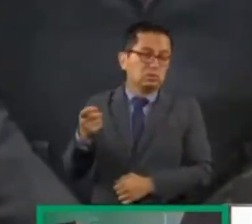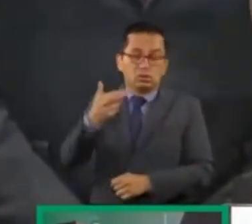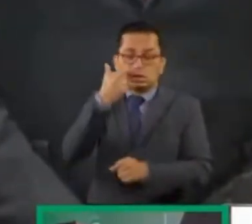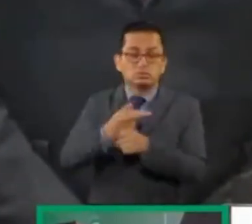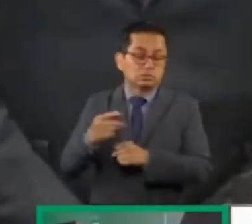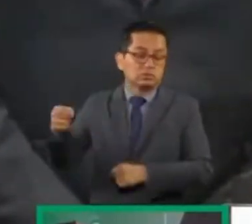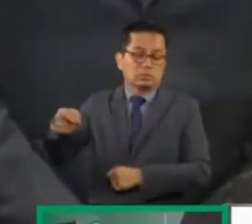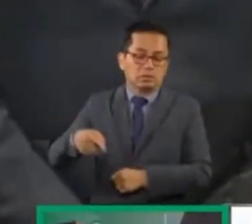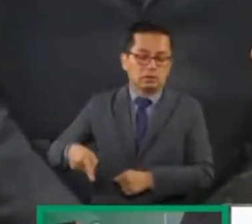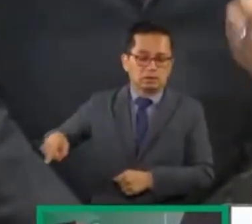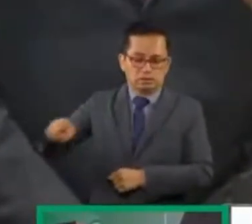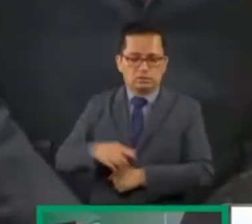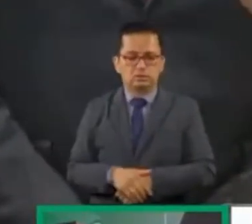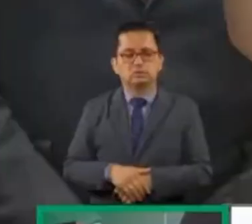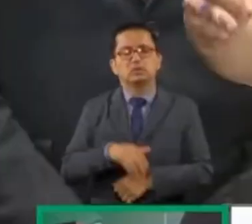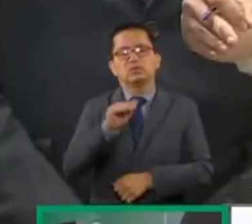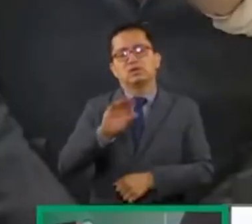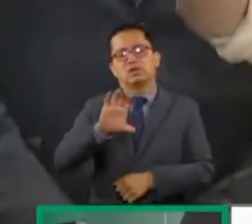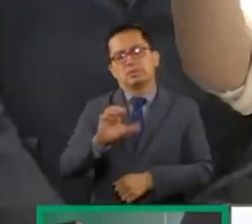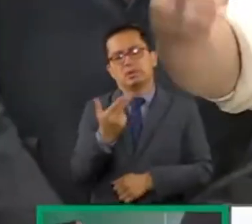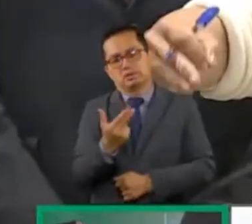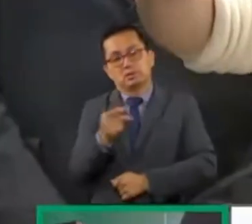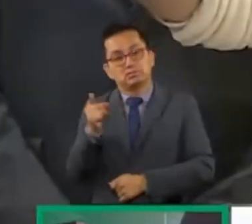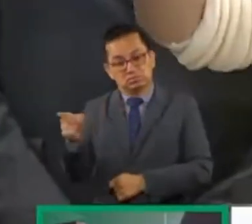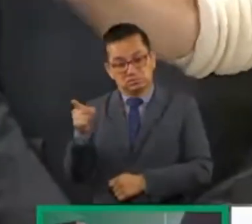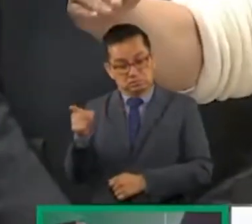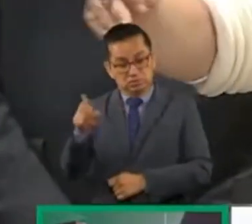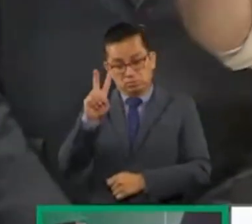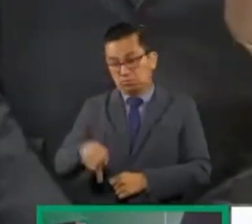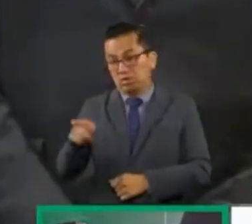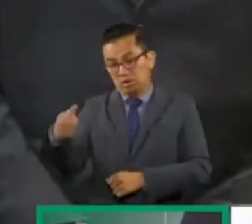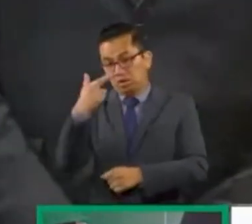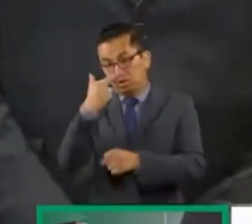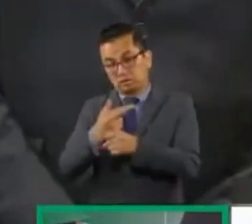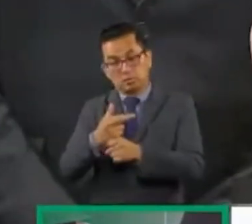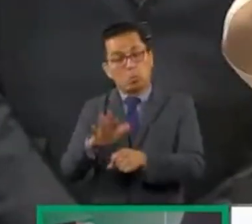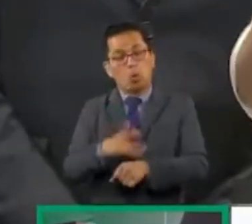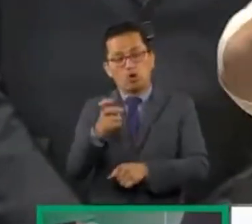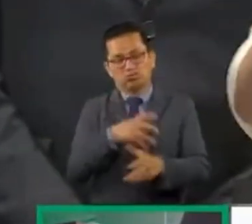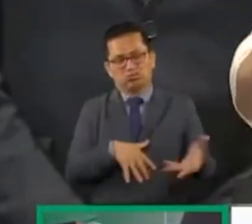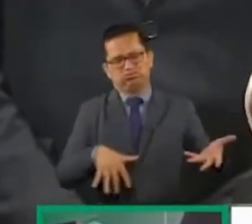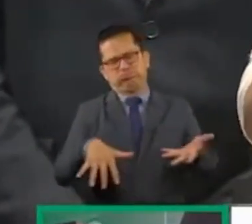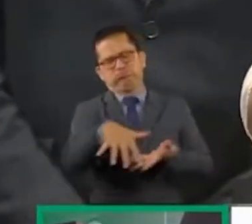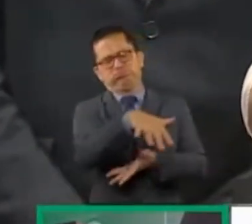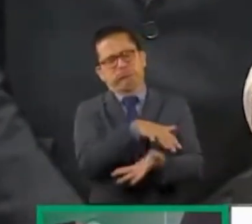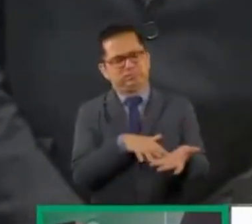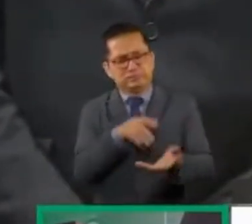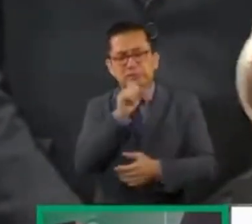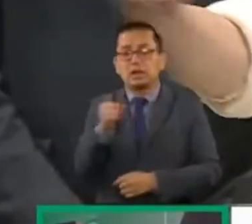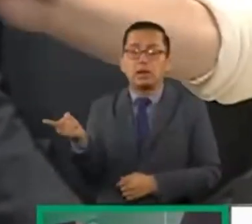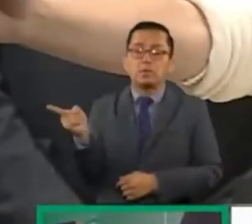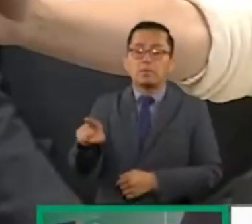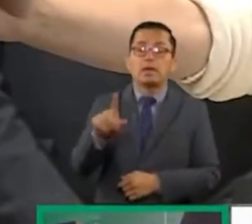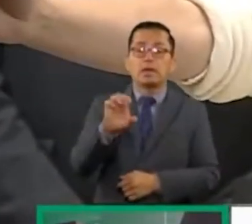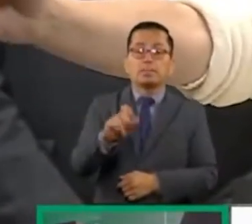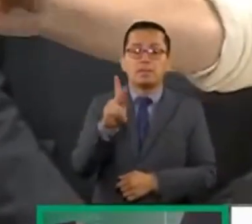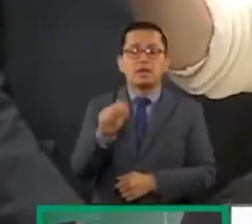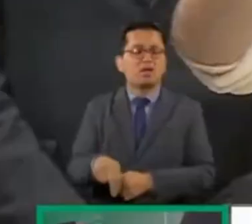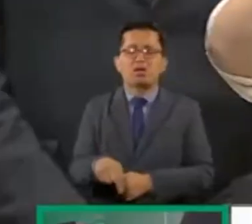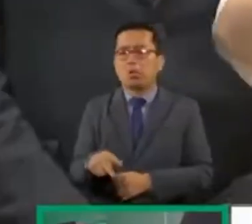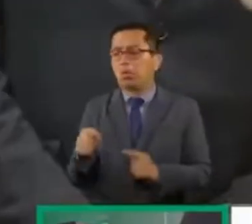heredado. Calderón es el padre de este desastre y Peña Nieto el indolente que lo